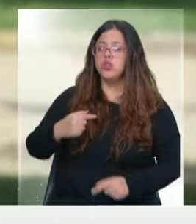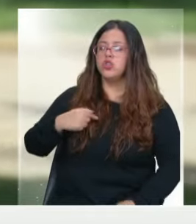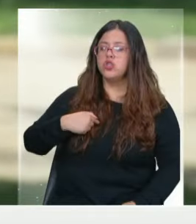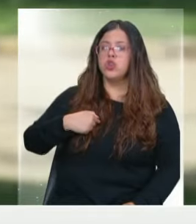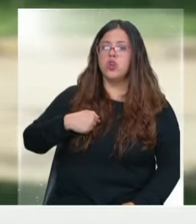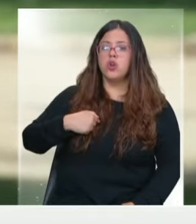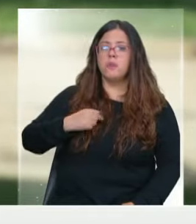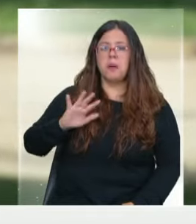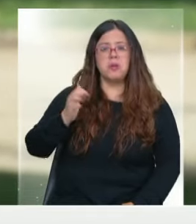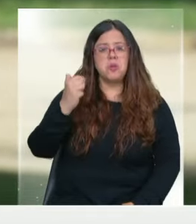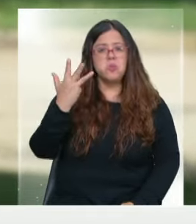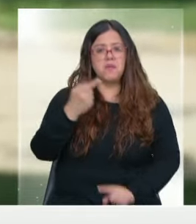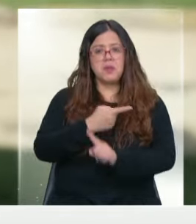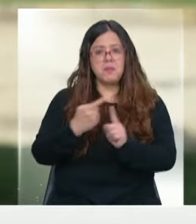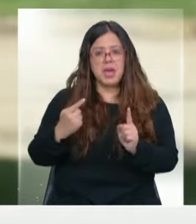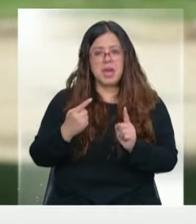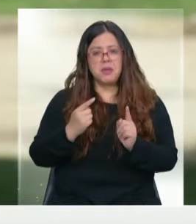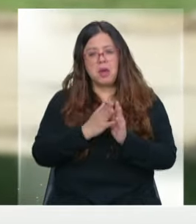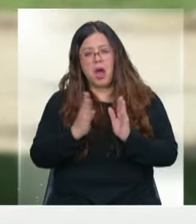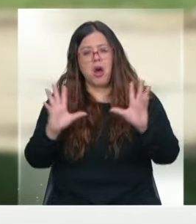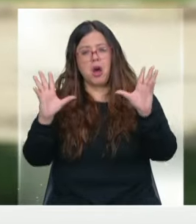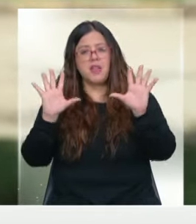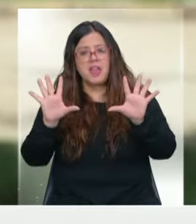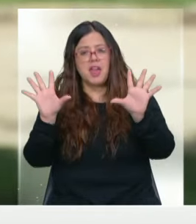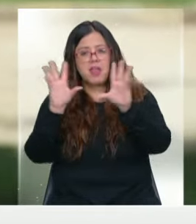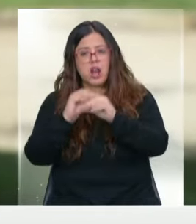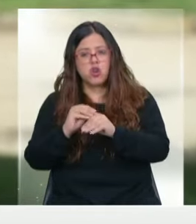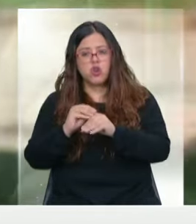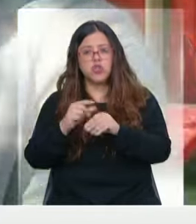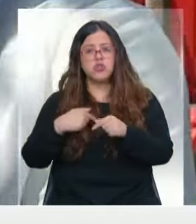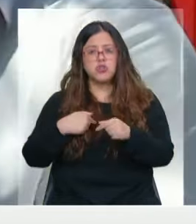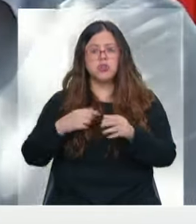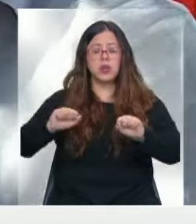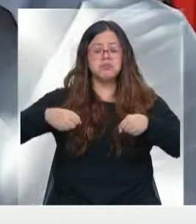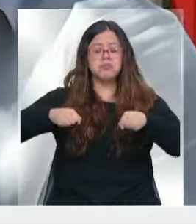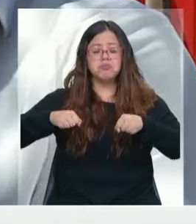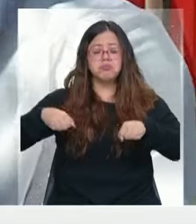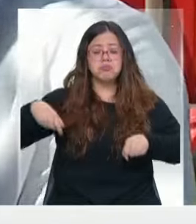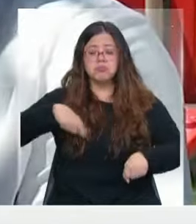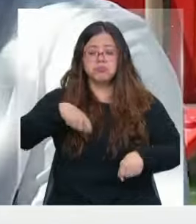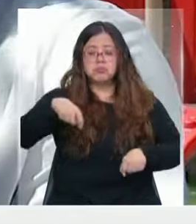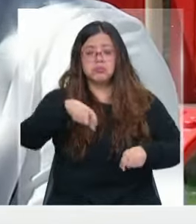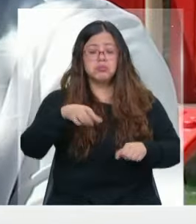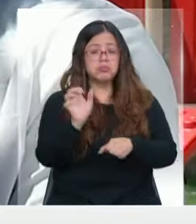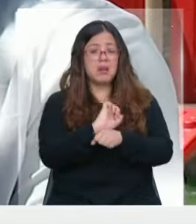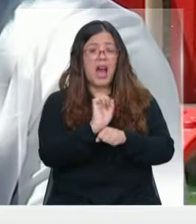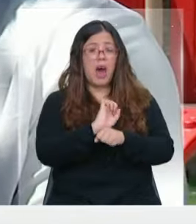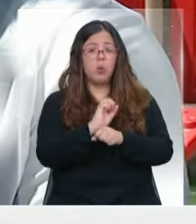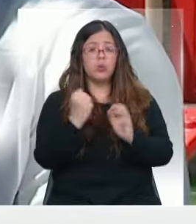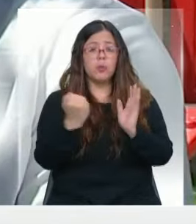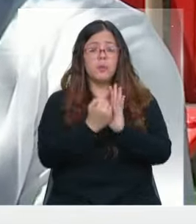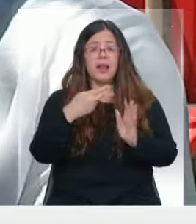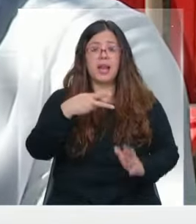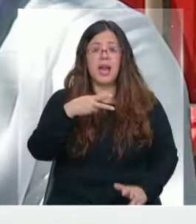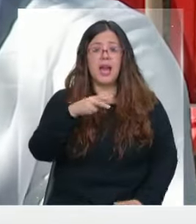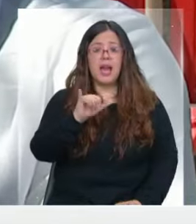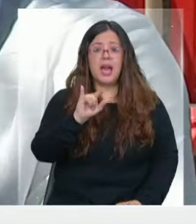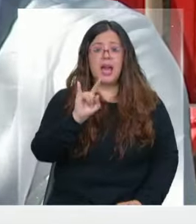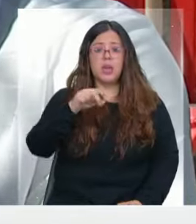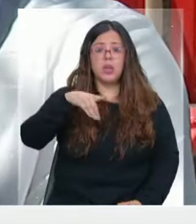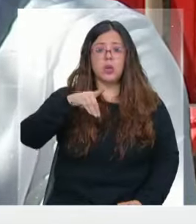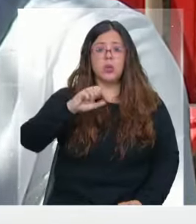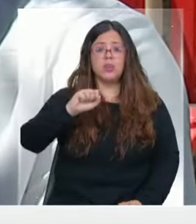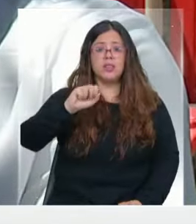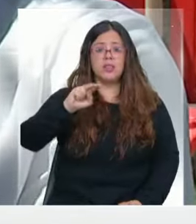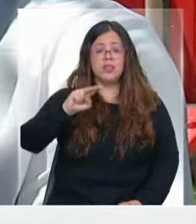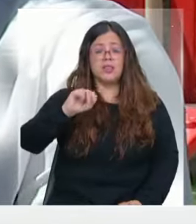pasaba tipo como 9:30, 10 de la noche, iba a entregar un pedido. Y pasó un auto, un Hyundai Grand 10,